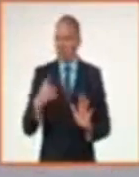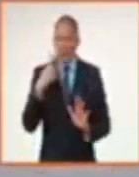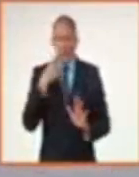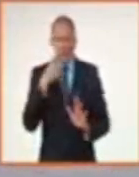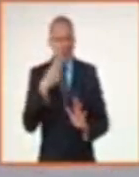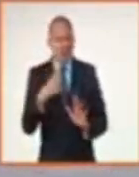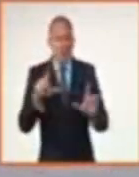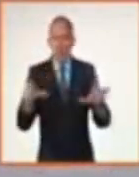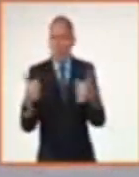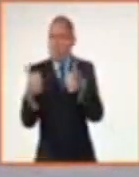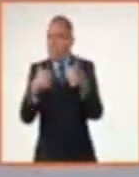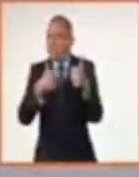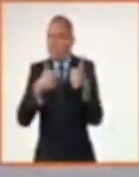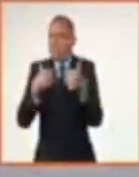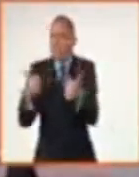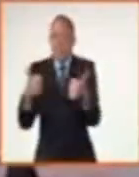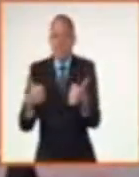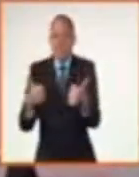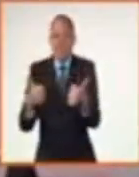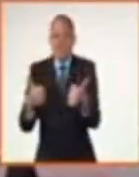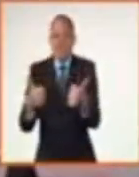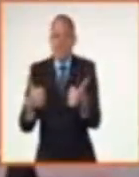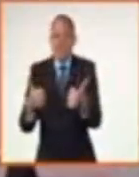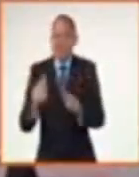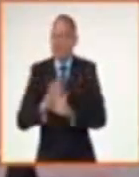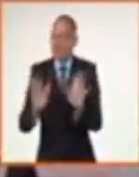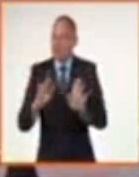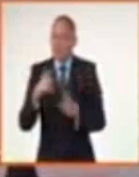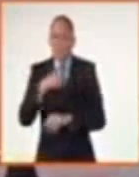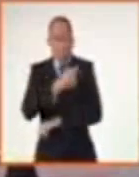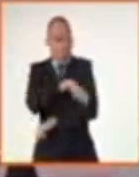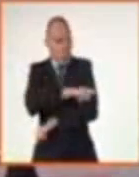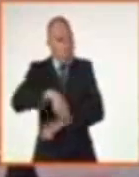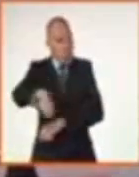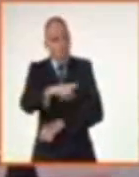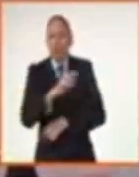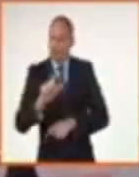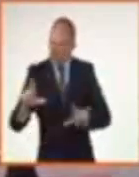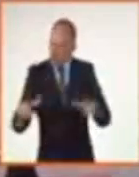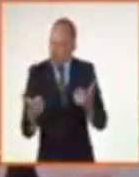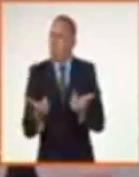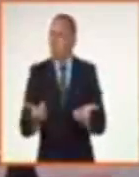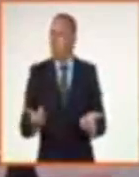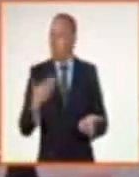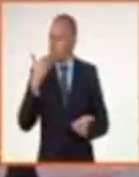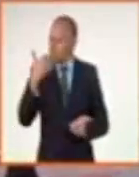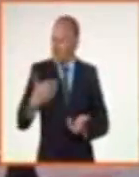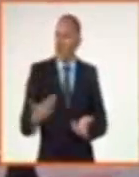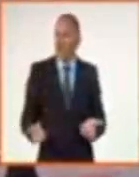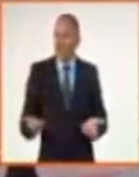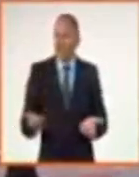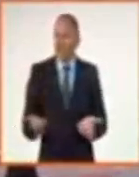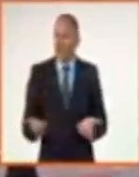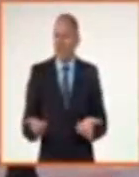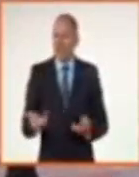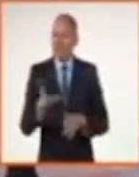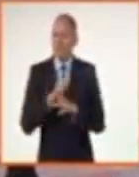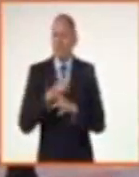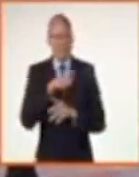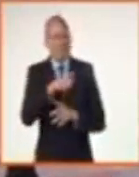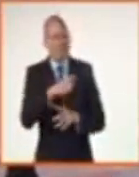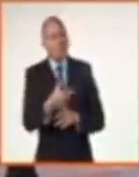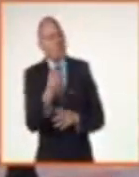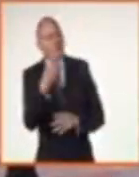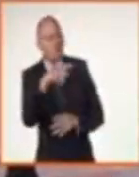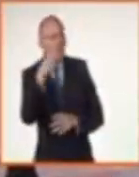Constitución, respeto a los tiempos democráticos y respeto, por supuesto, a un pueblo que debe expresarse democráticamente en la elección